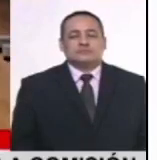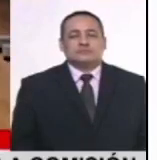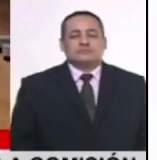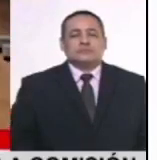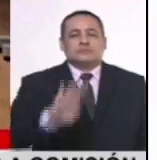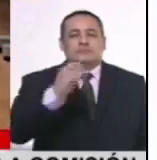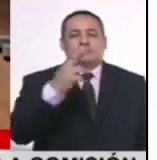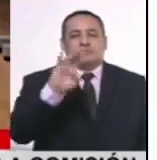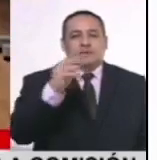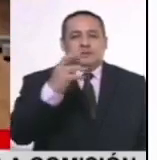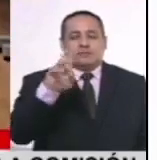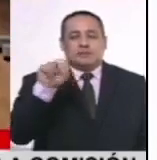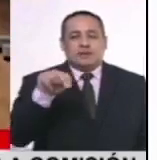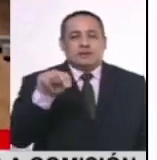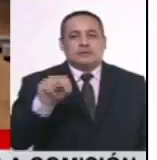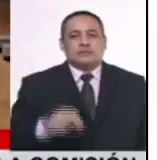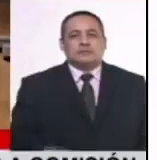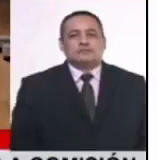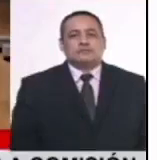Barbarán Reyes.